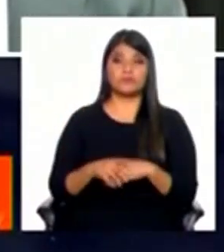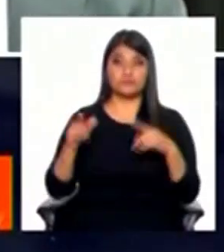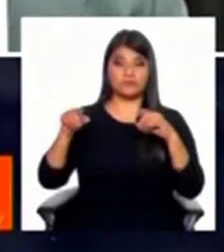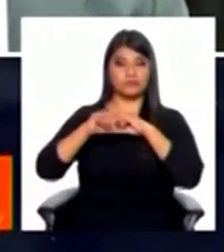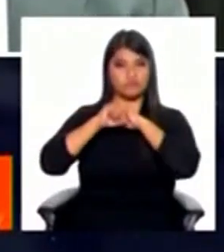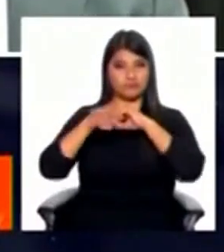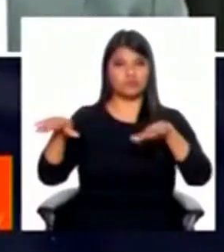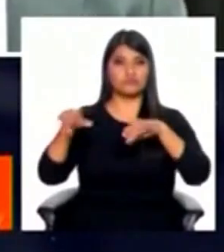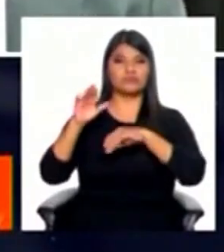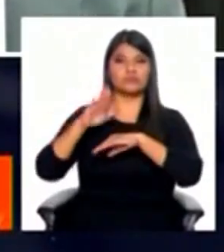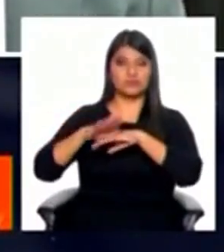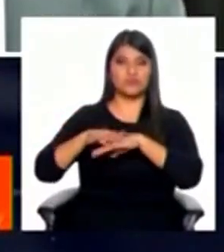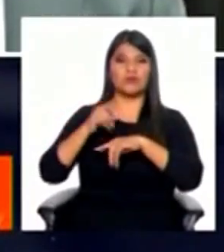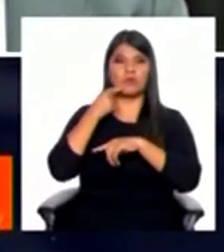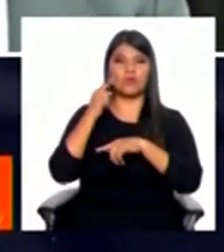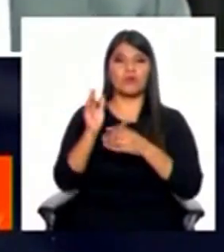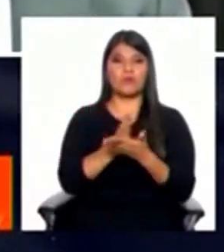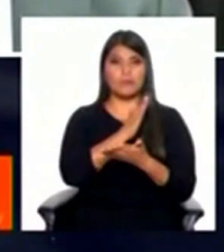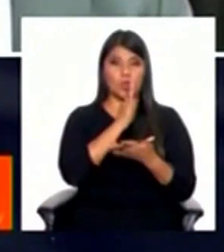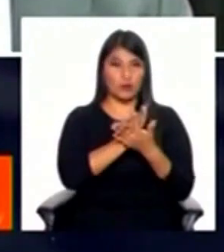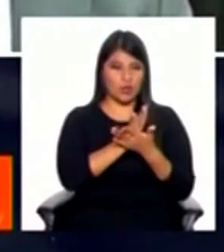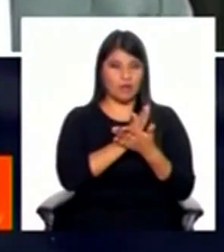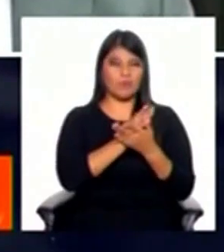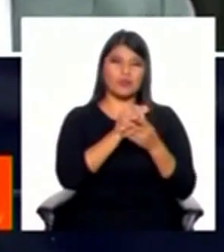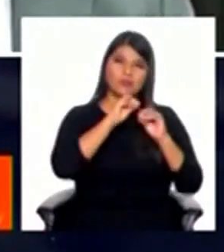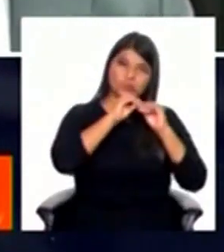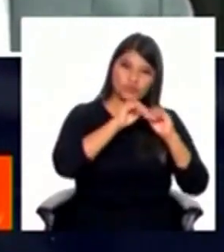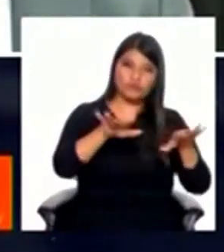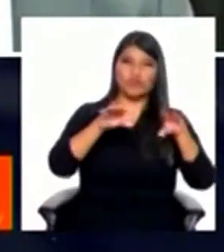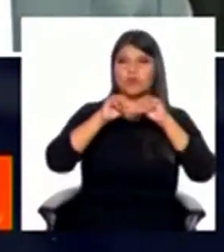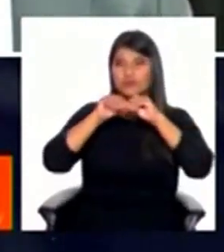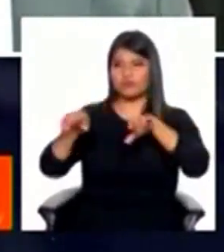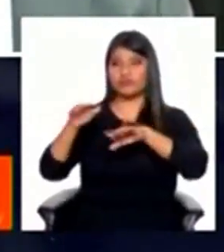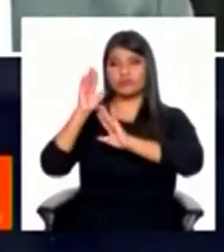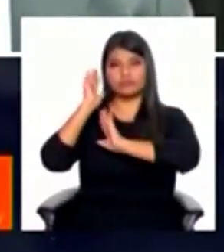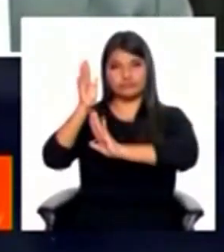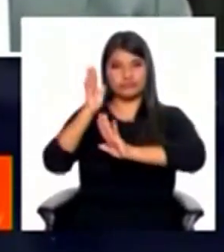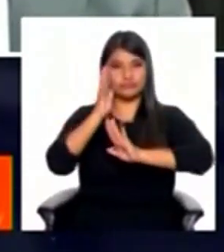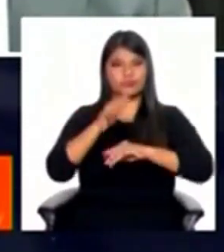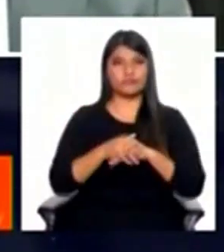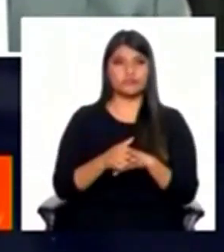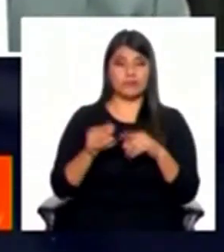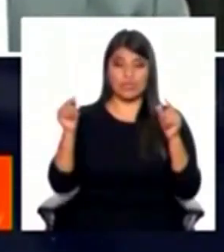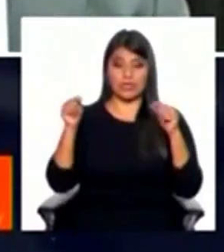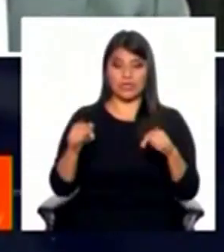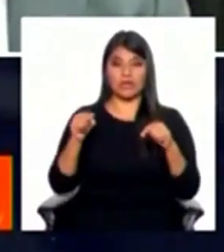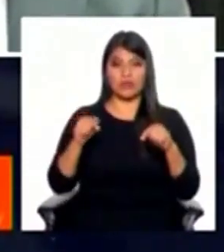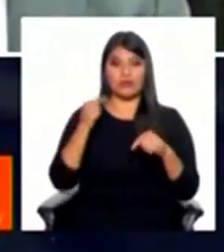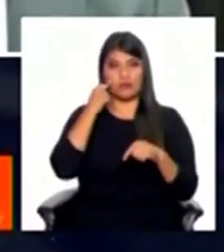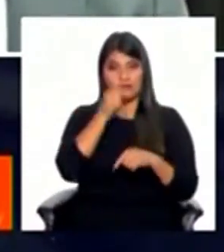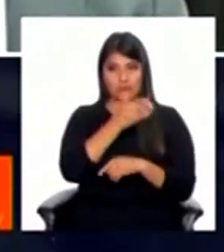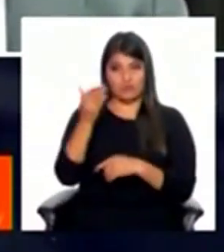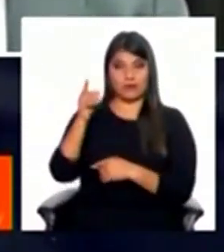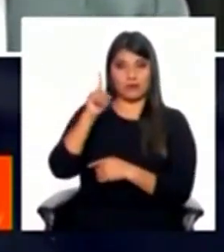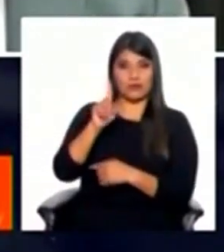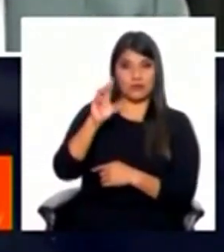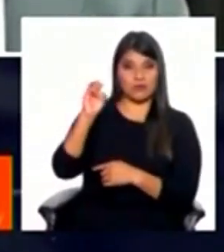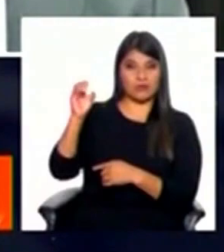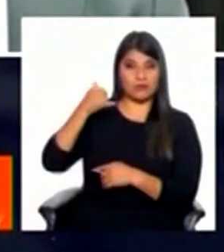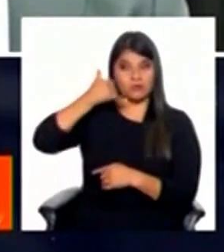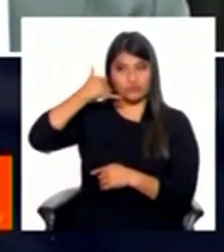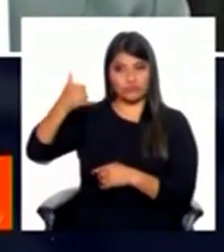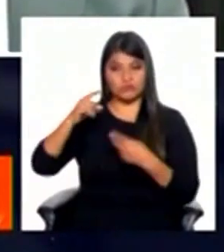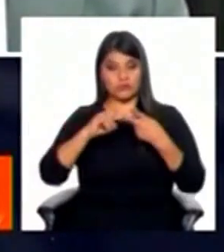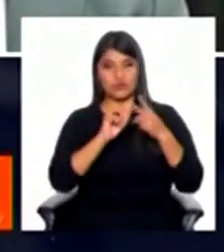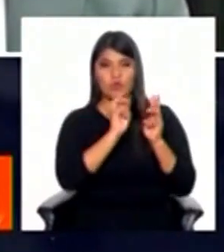que se denomina También es mi problema, para que la sociedad tenga una participación activa. Los medios para denunciar son la línea 100, el chat